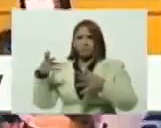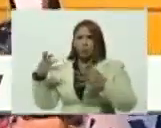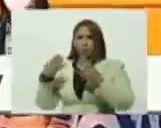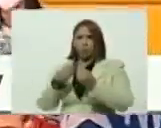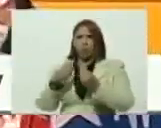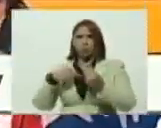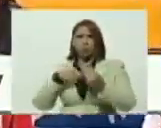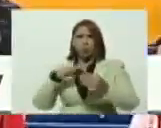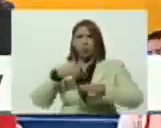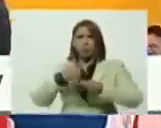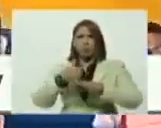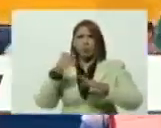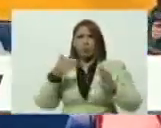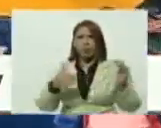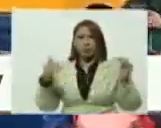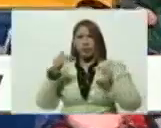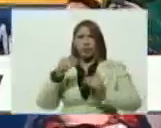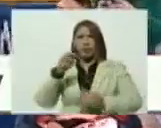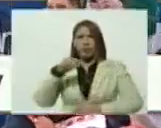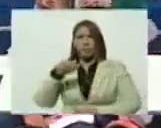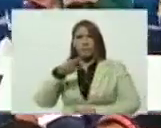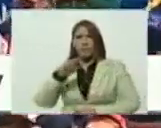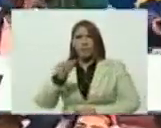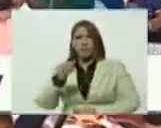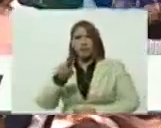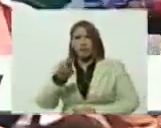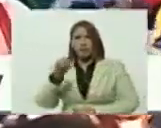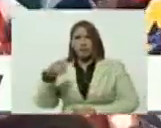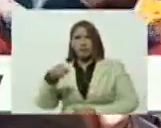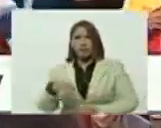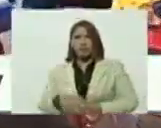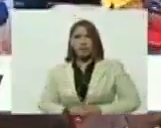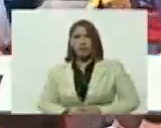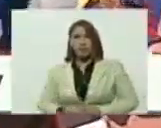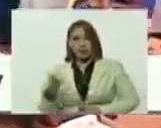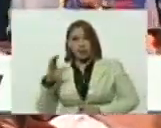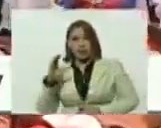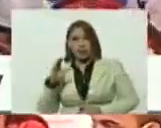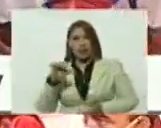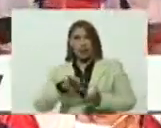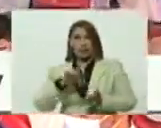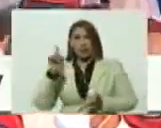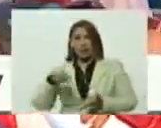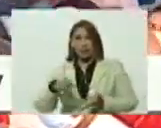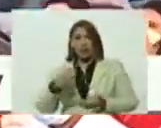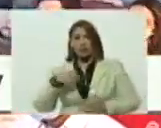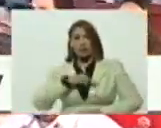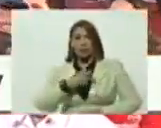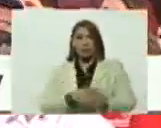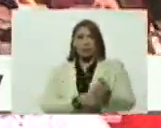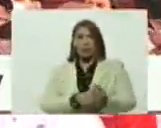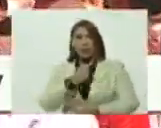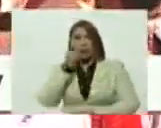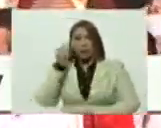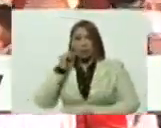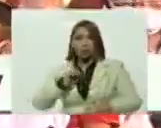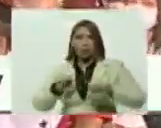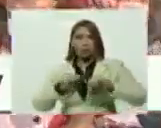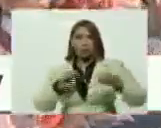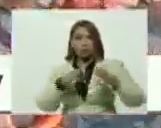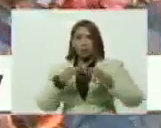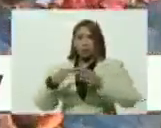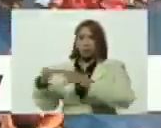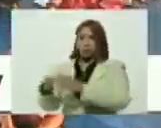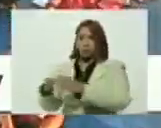general Márquez en Caracas y a nuestros hermanos y hermanas de los movimientos y organizaciones